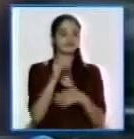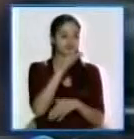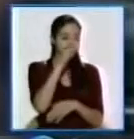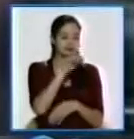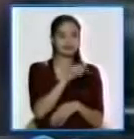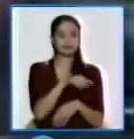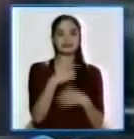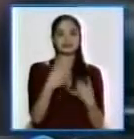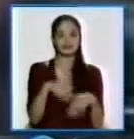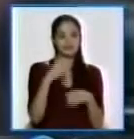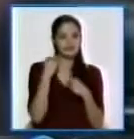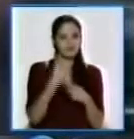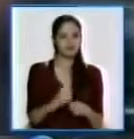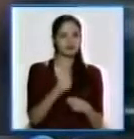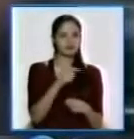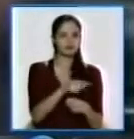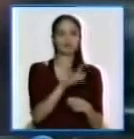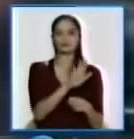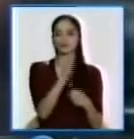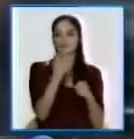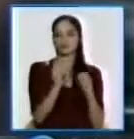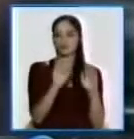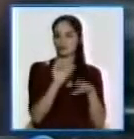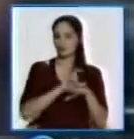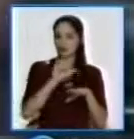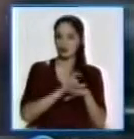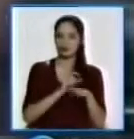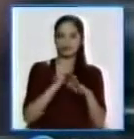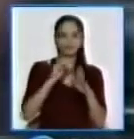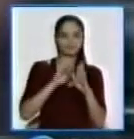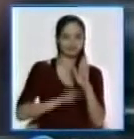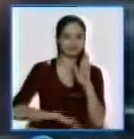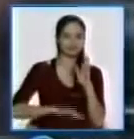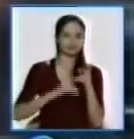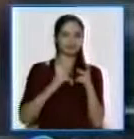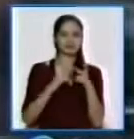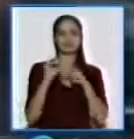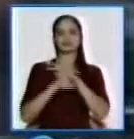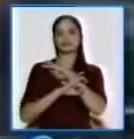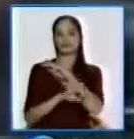porque fue durísimo el rendimiento académico, me tocó ponerla con el psicólogo.